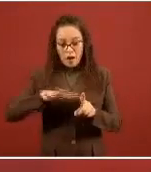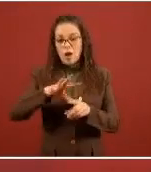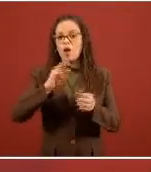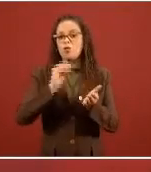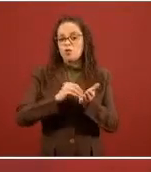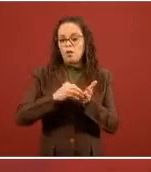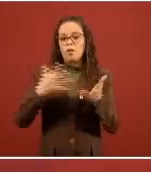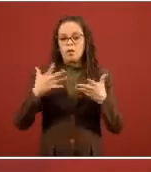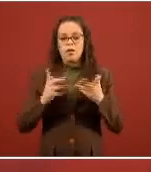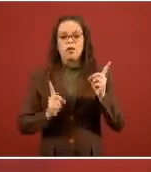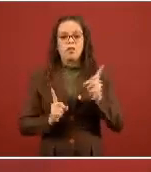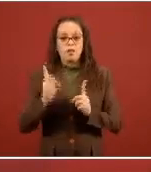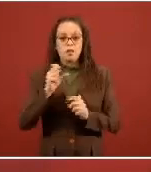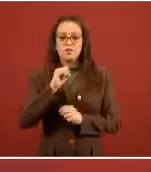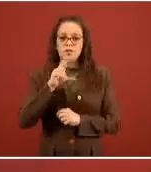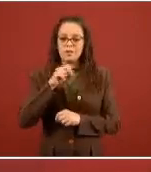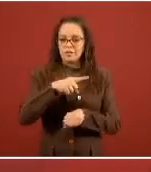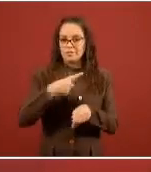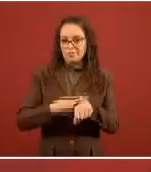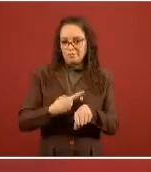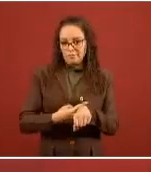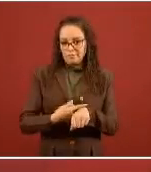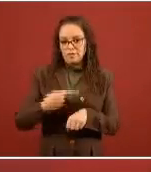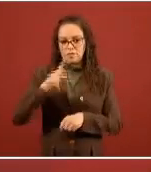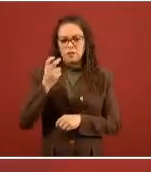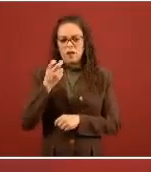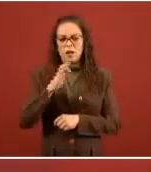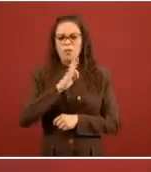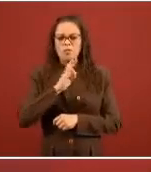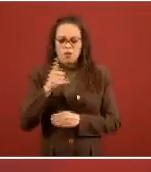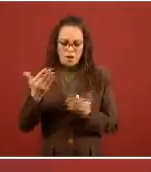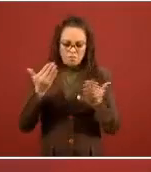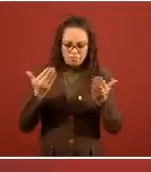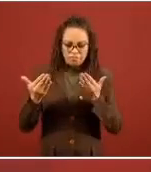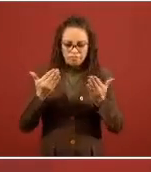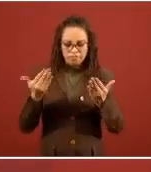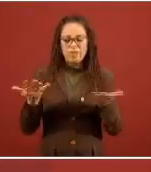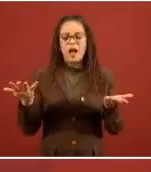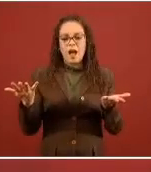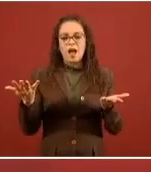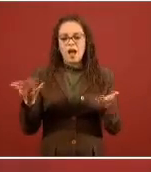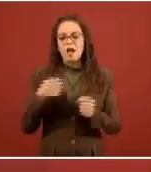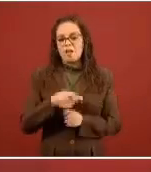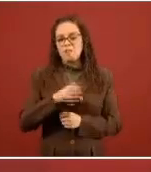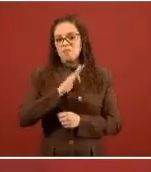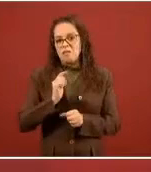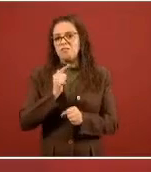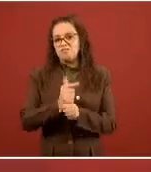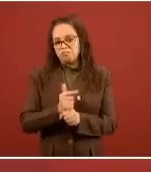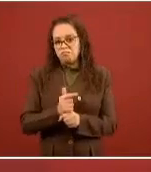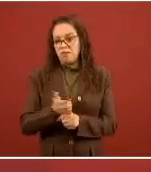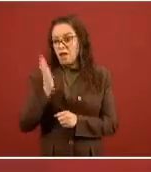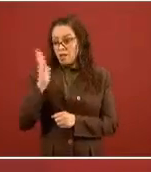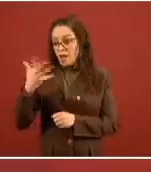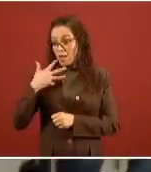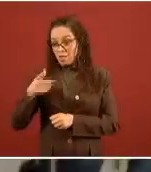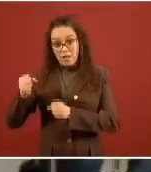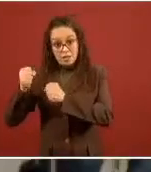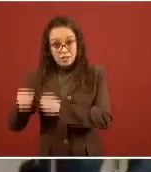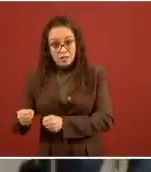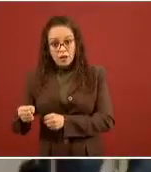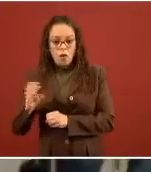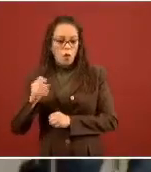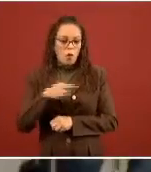y hacer como una especie de estimación rápida, ¿no? Y decir, además de los que ya tengo confirmados, como mínimo puedo tener estos más,